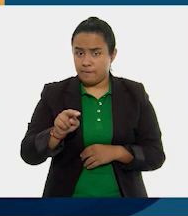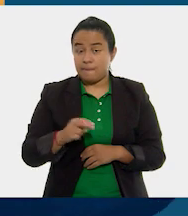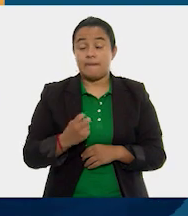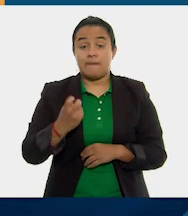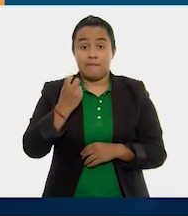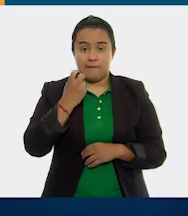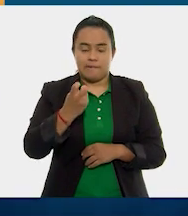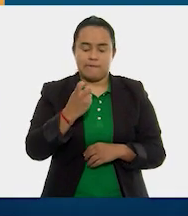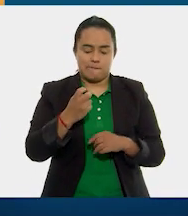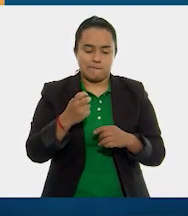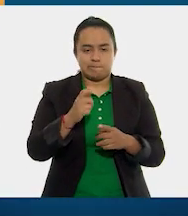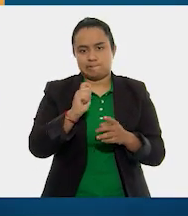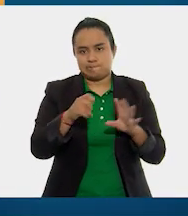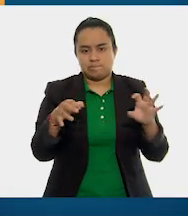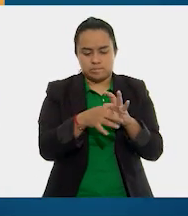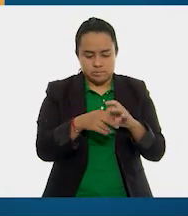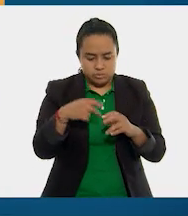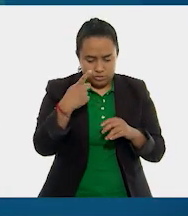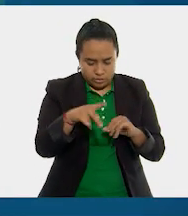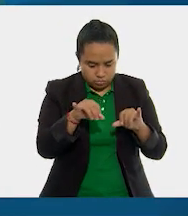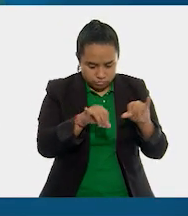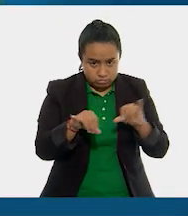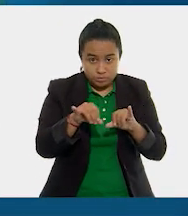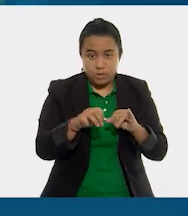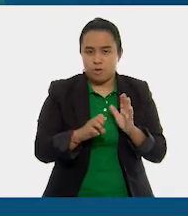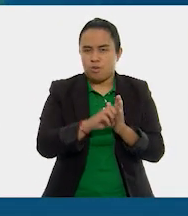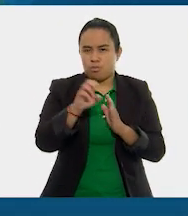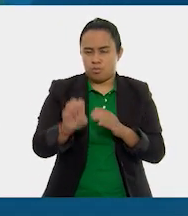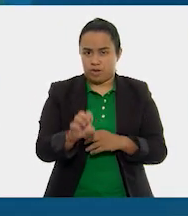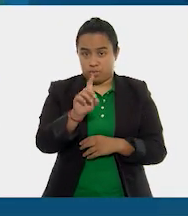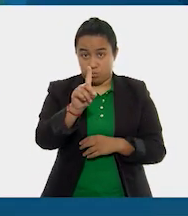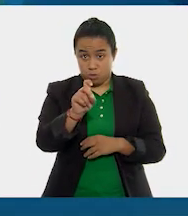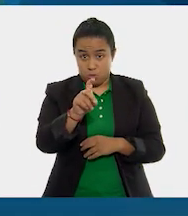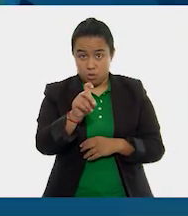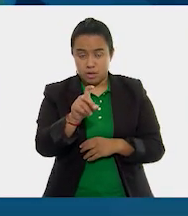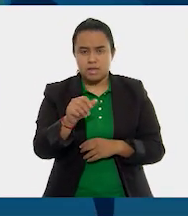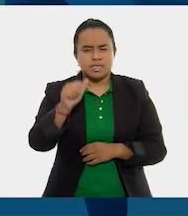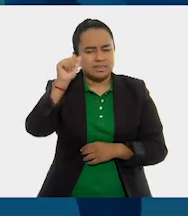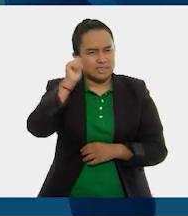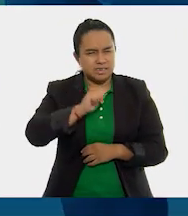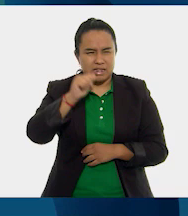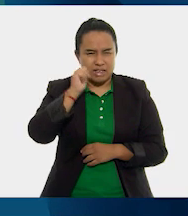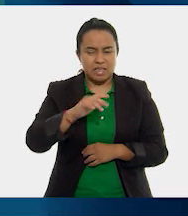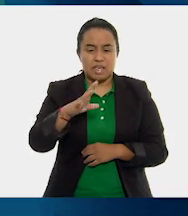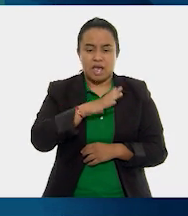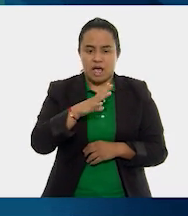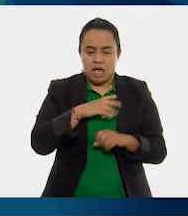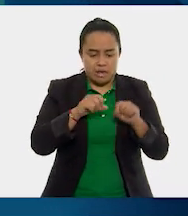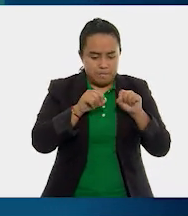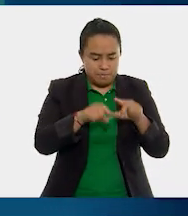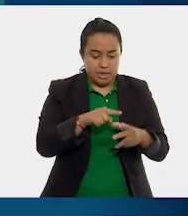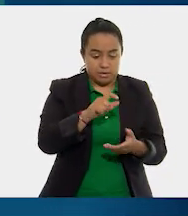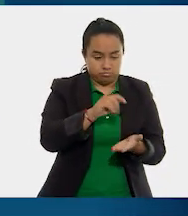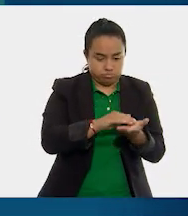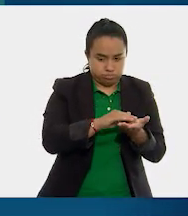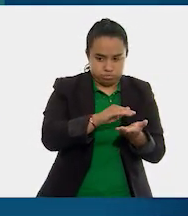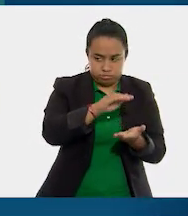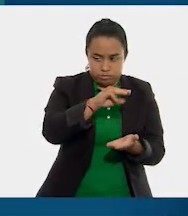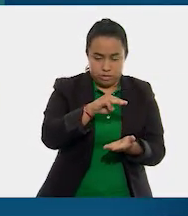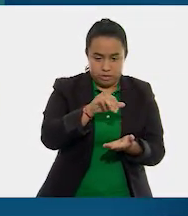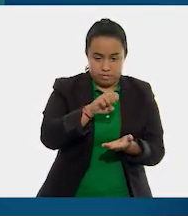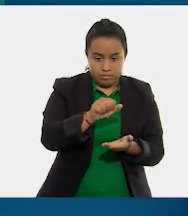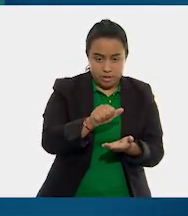las propiedades de las sustancias. En el caso del agua, tenemos que siempre tenemos la misma cantidad de